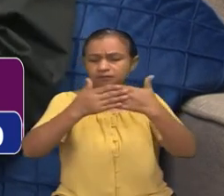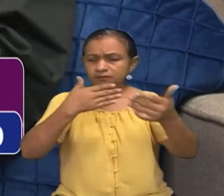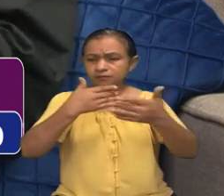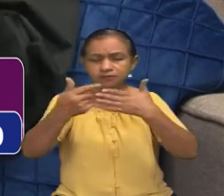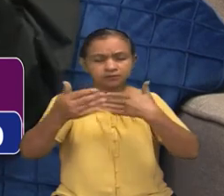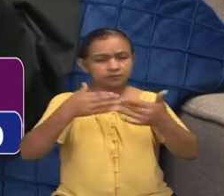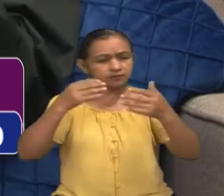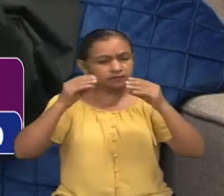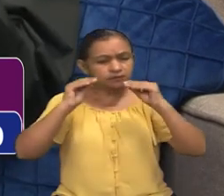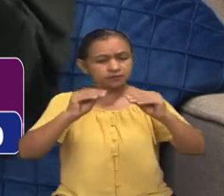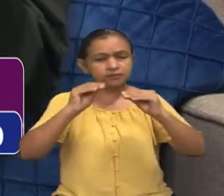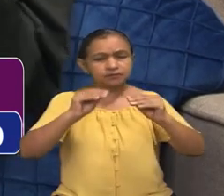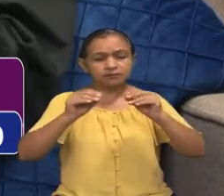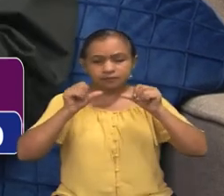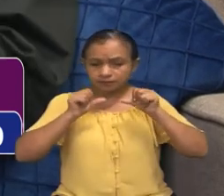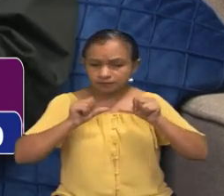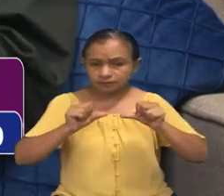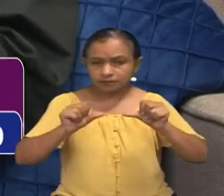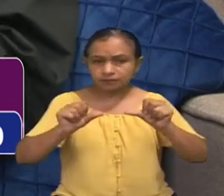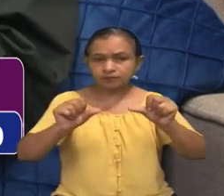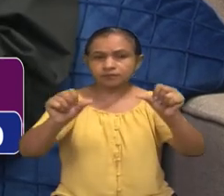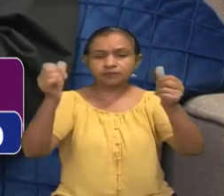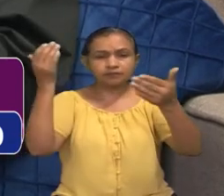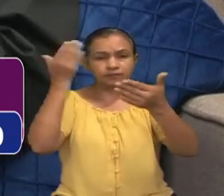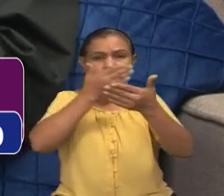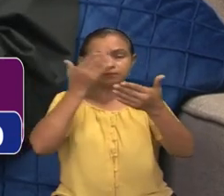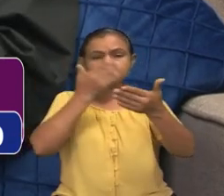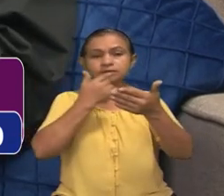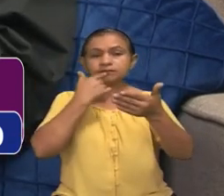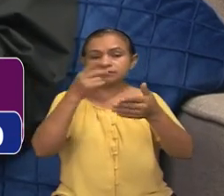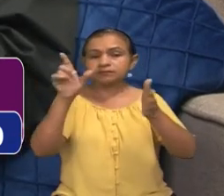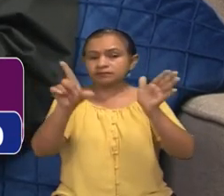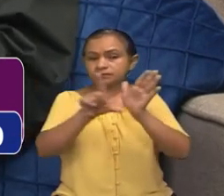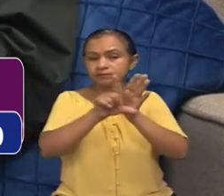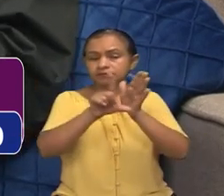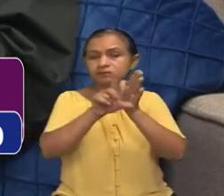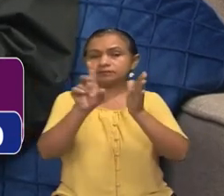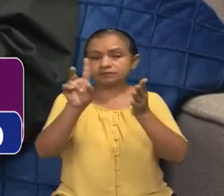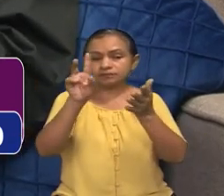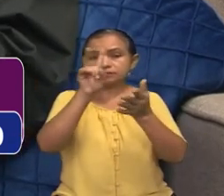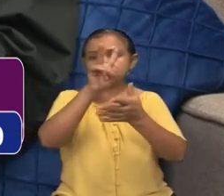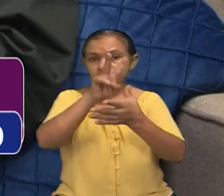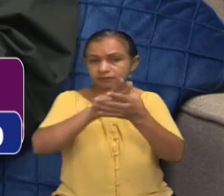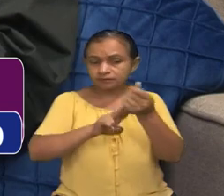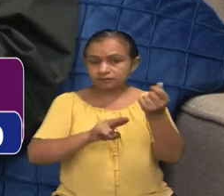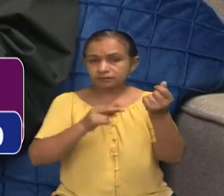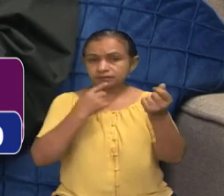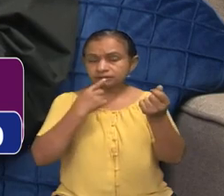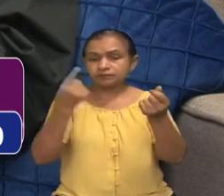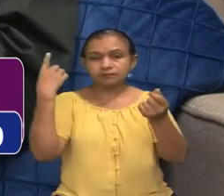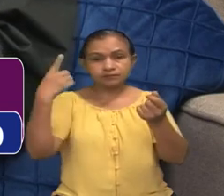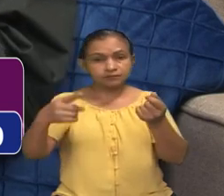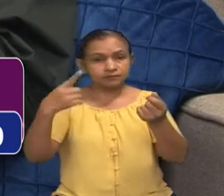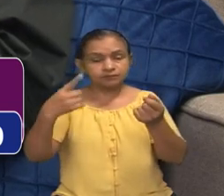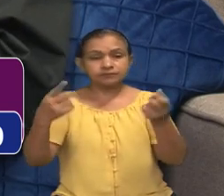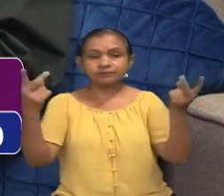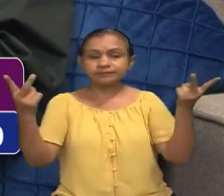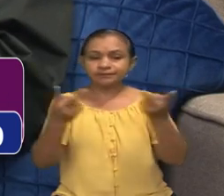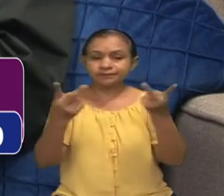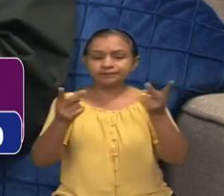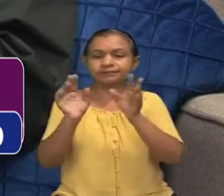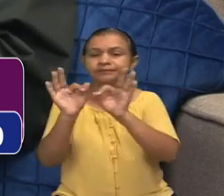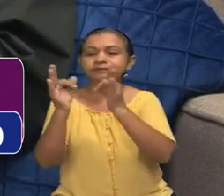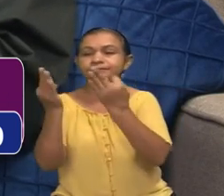la educación como un continuum, y así lo establecen estas dos leyes. También se establece el derecho a vivir en